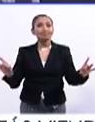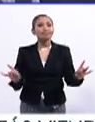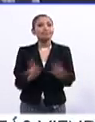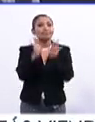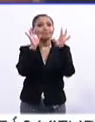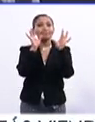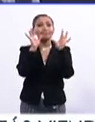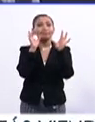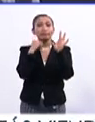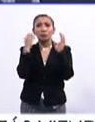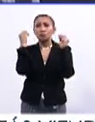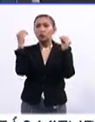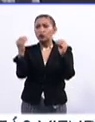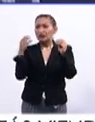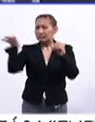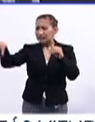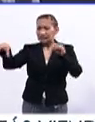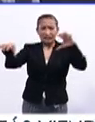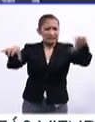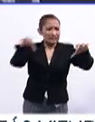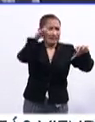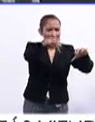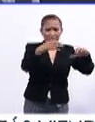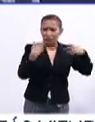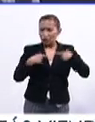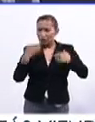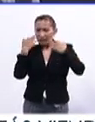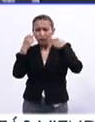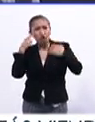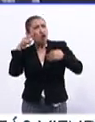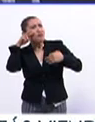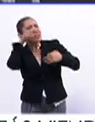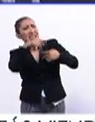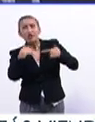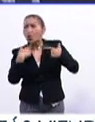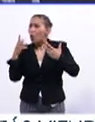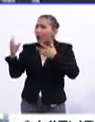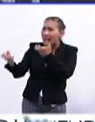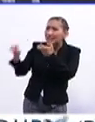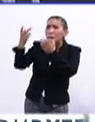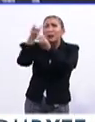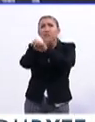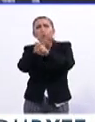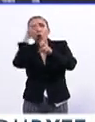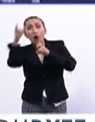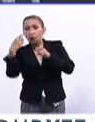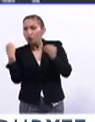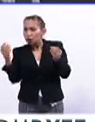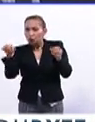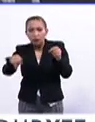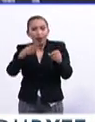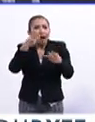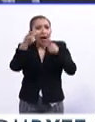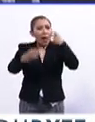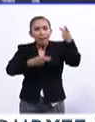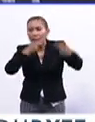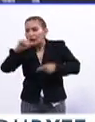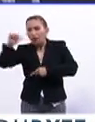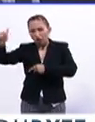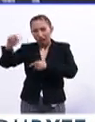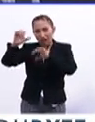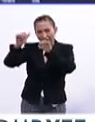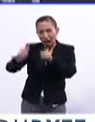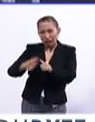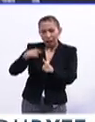teníamos tantas cosas tantos tan impresionantes de cómo a través de la palabra y de otras